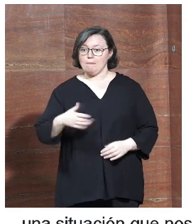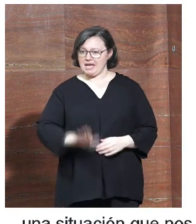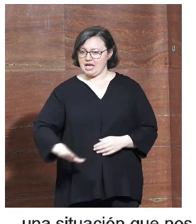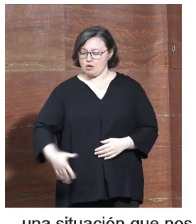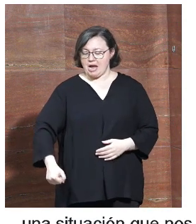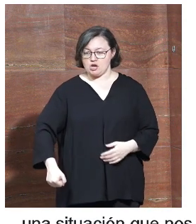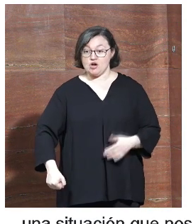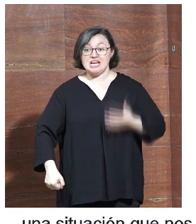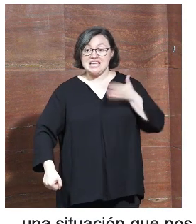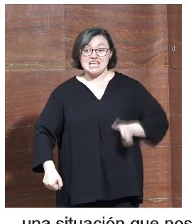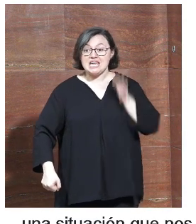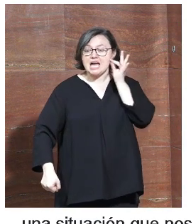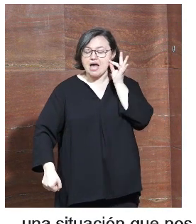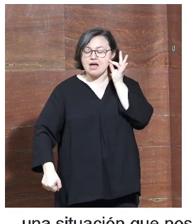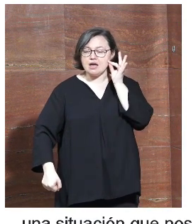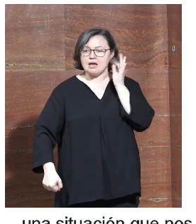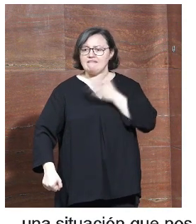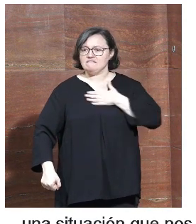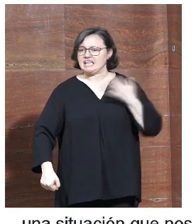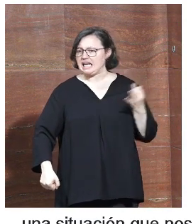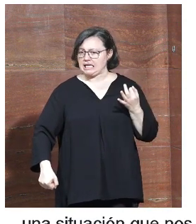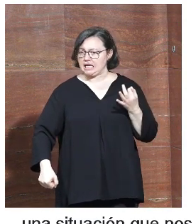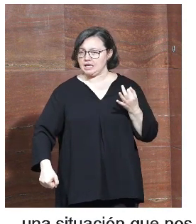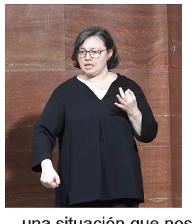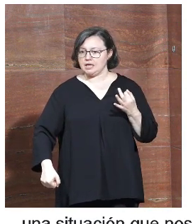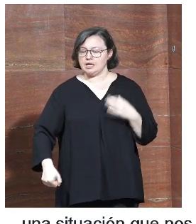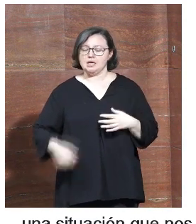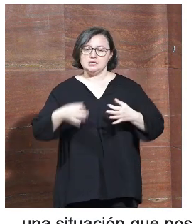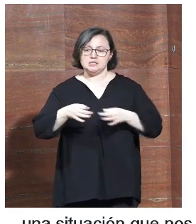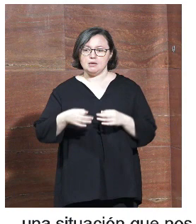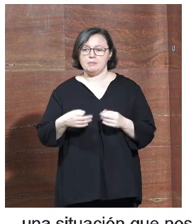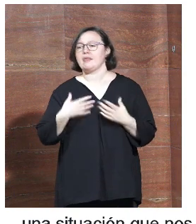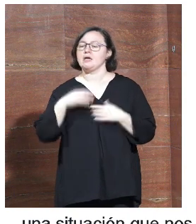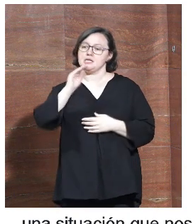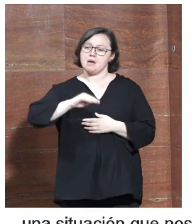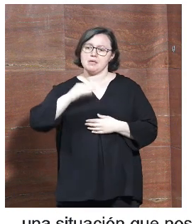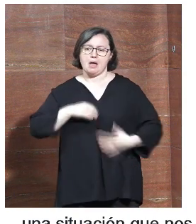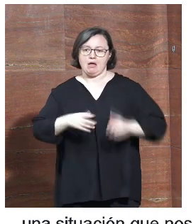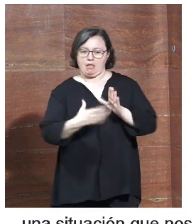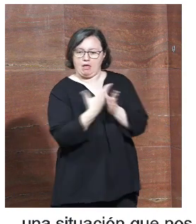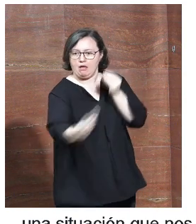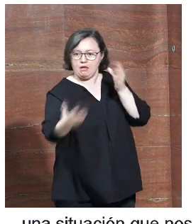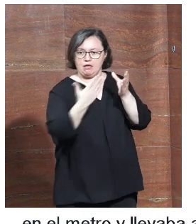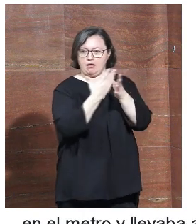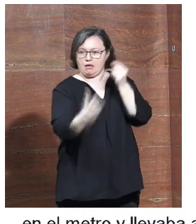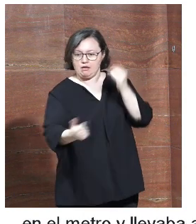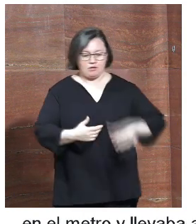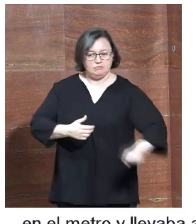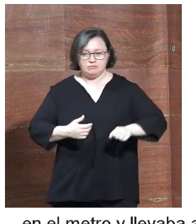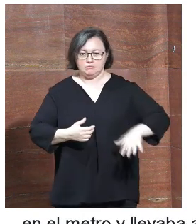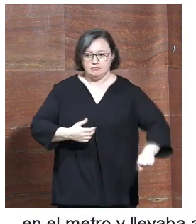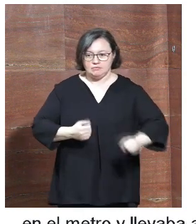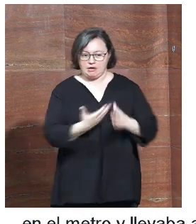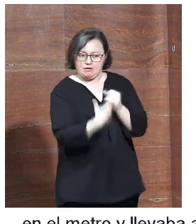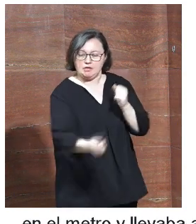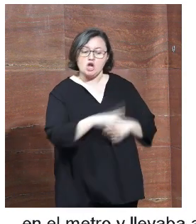mano y mi hija quería todo el rato, constantemente, soltarse de la mano. Yo le decía que